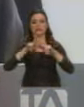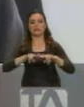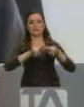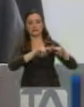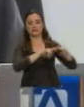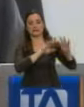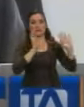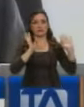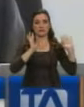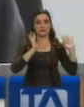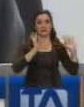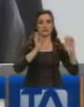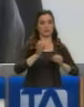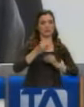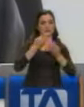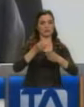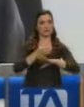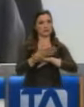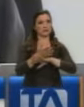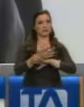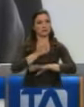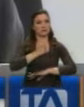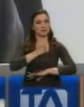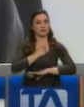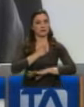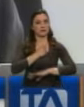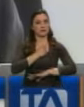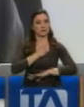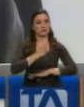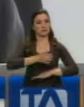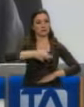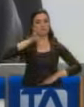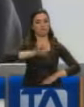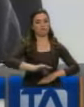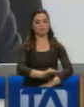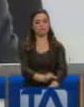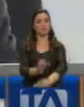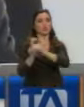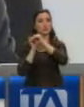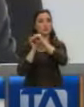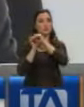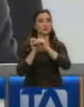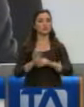y recomendaciones son de cumplimiento obligatorio